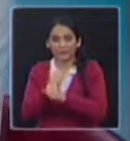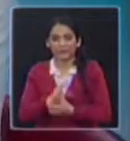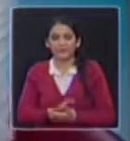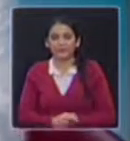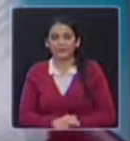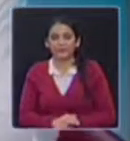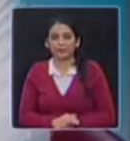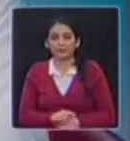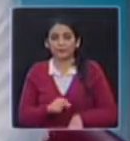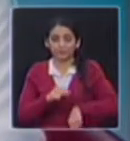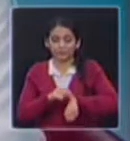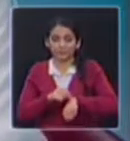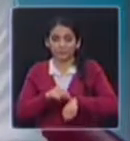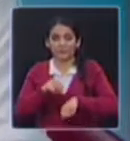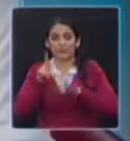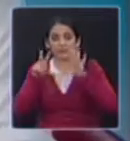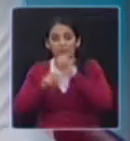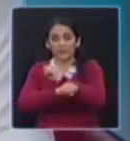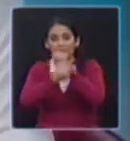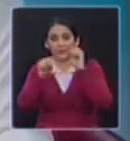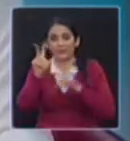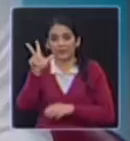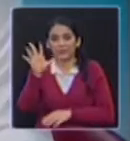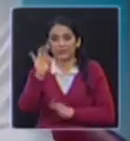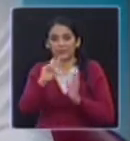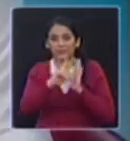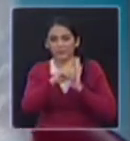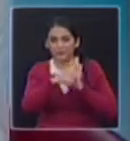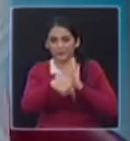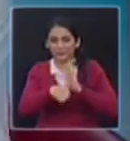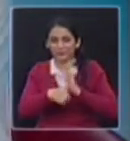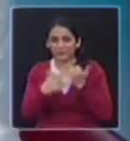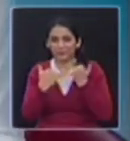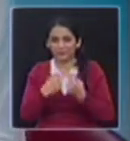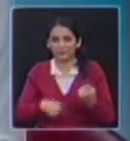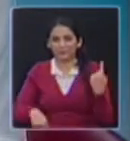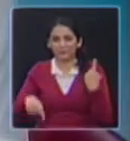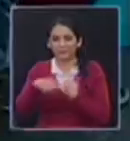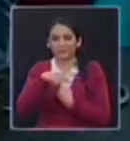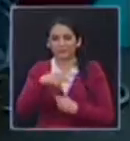7 de la mañana, 39 minutos, una breve pausa comercial. Regresamos con más deportes. No se vayan.